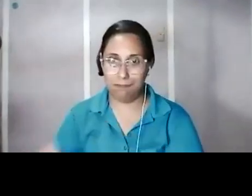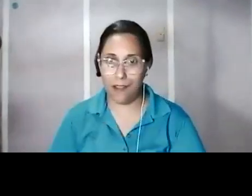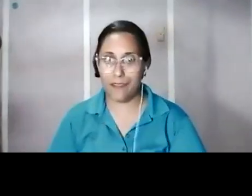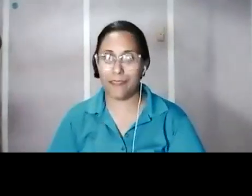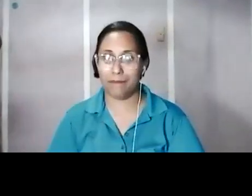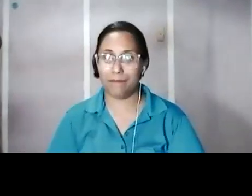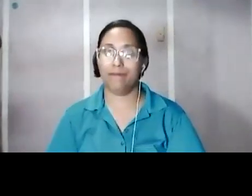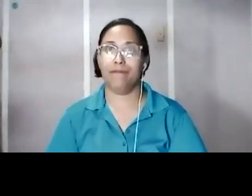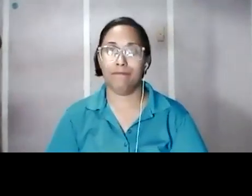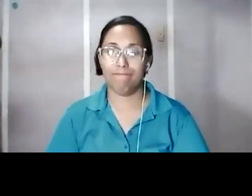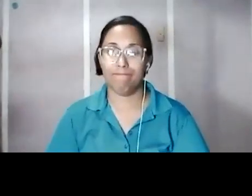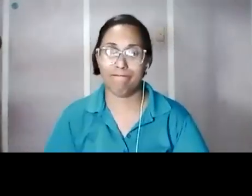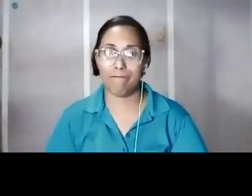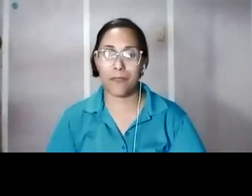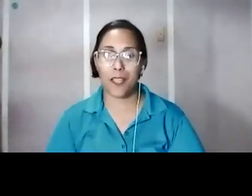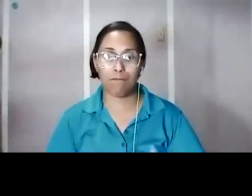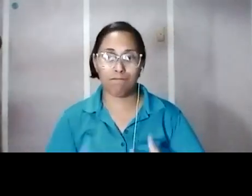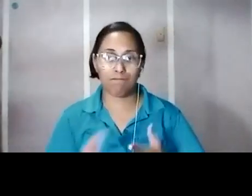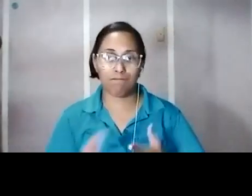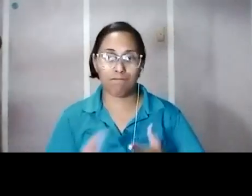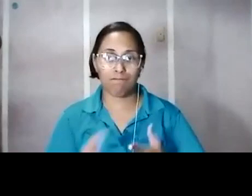sumergida en los